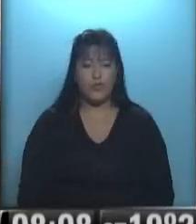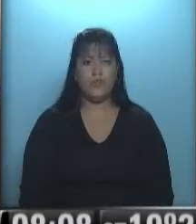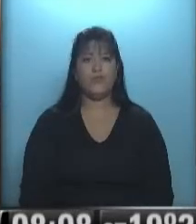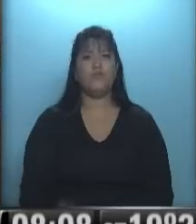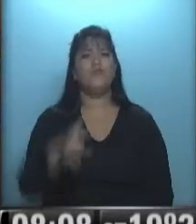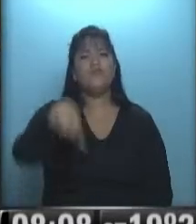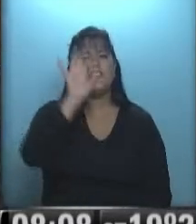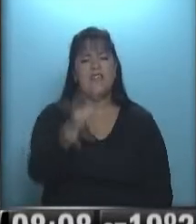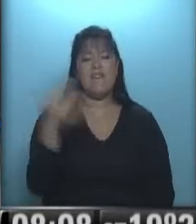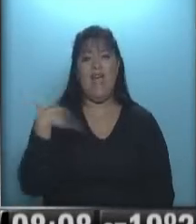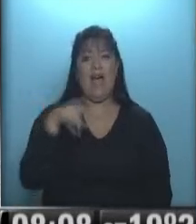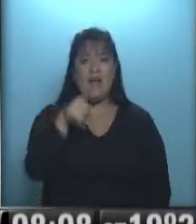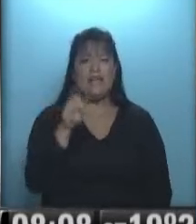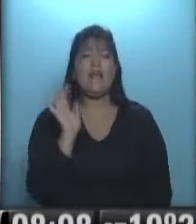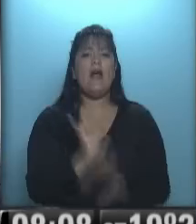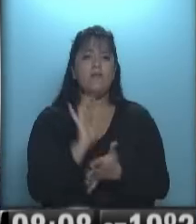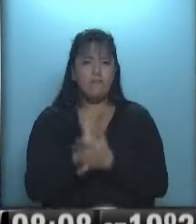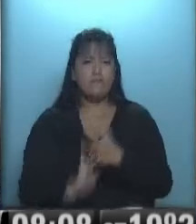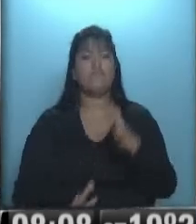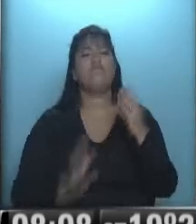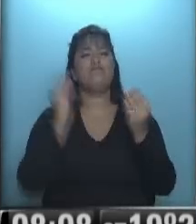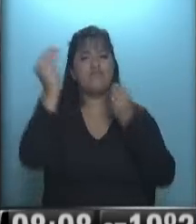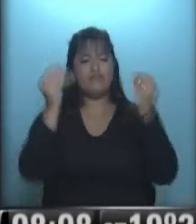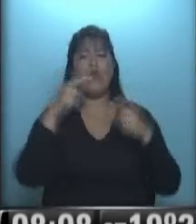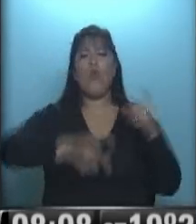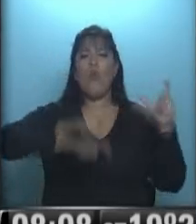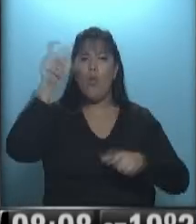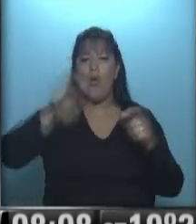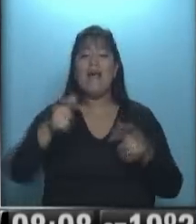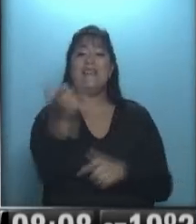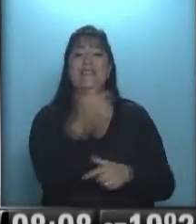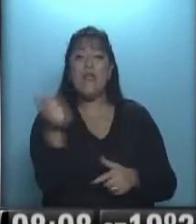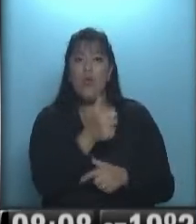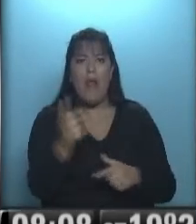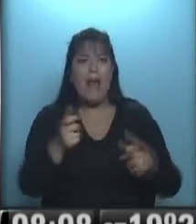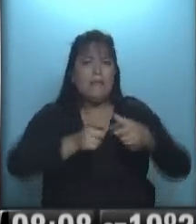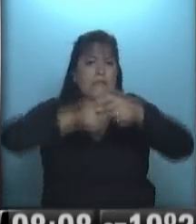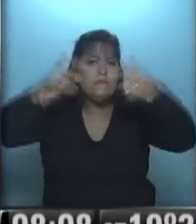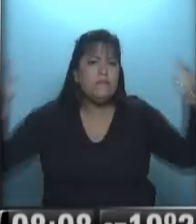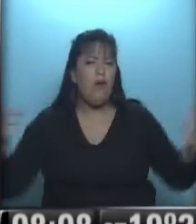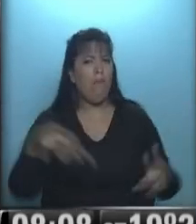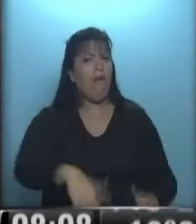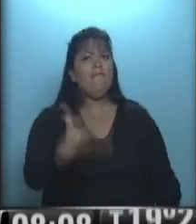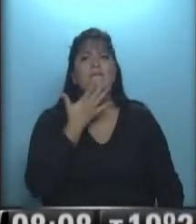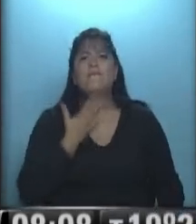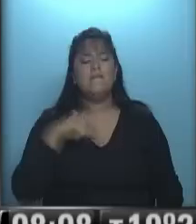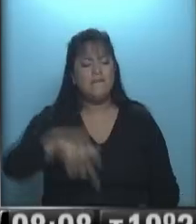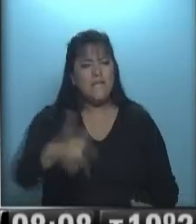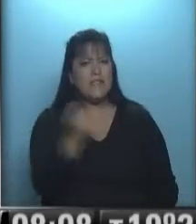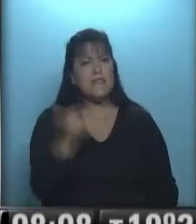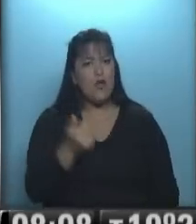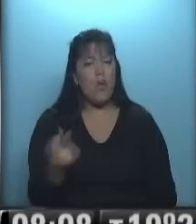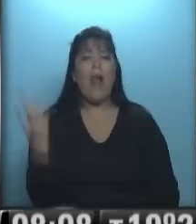Sabe que Argentina está en el podio entre las poblaciones con mayor cantidad de teléfonos celulares en el mundo. Somos fanáticos de los teléfonos celulares.